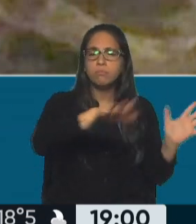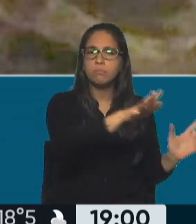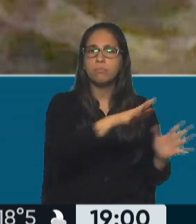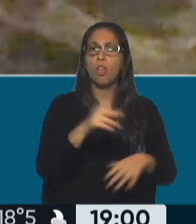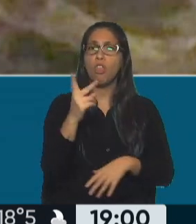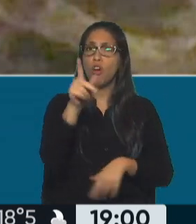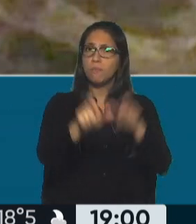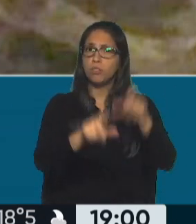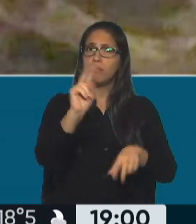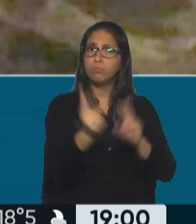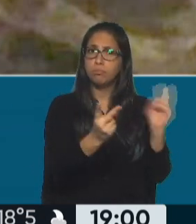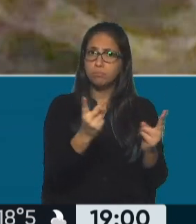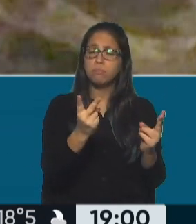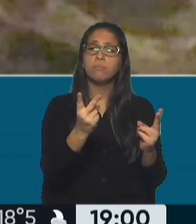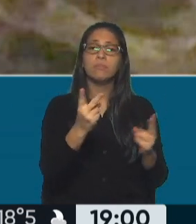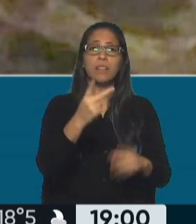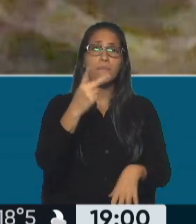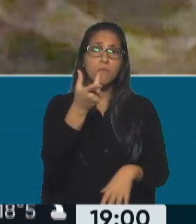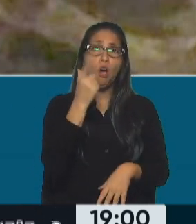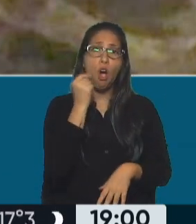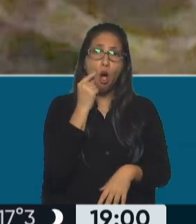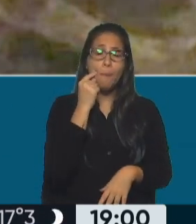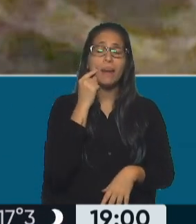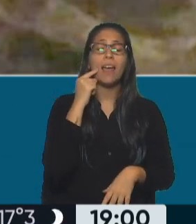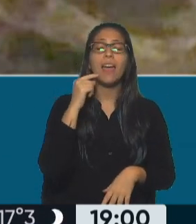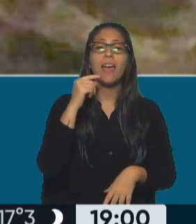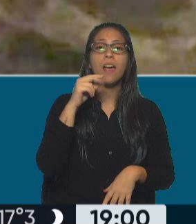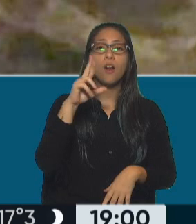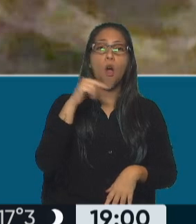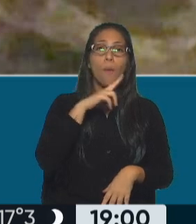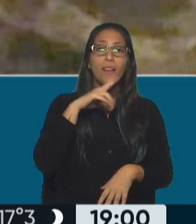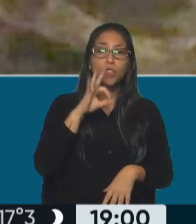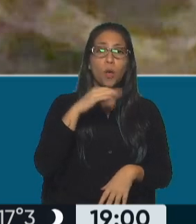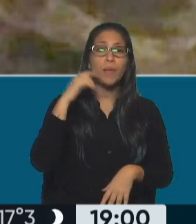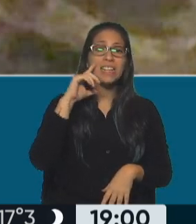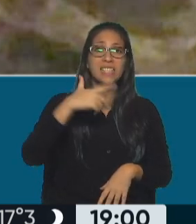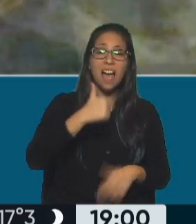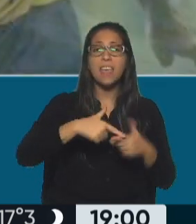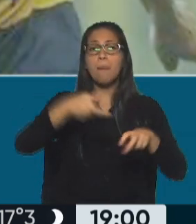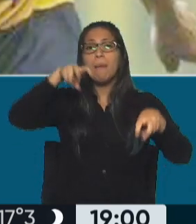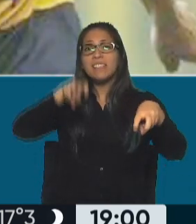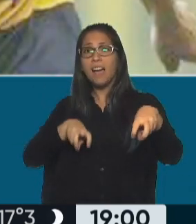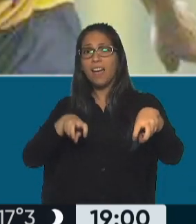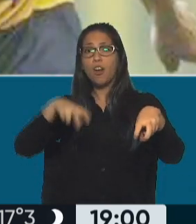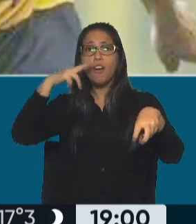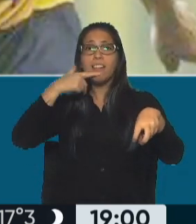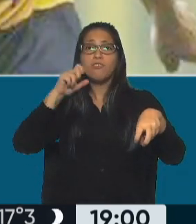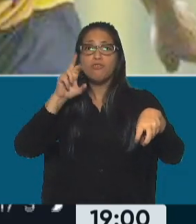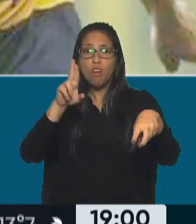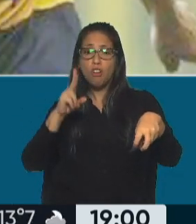mortales el taxista Norberto Rodolfo brienza y el pasajero Néstor Francisco